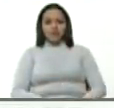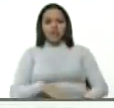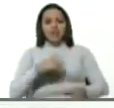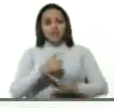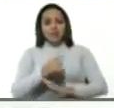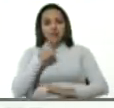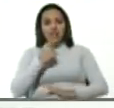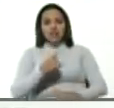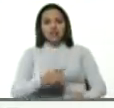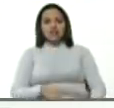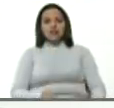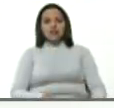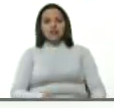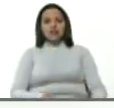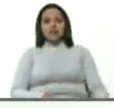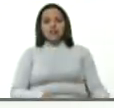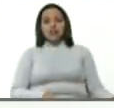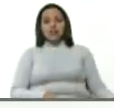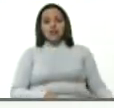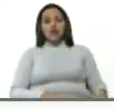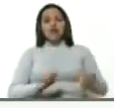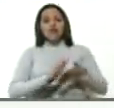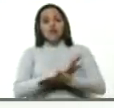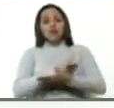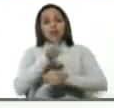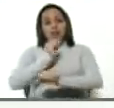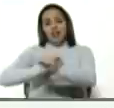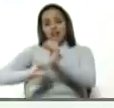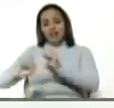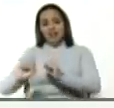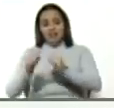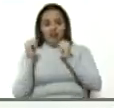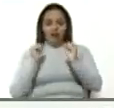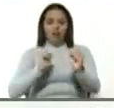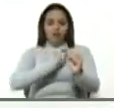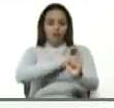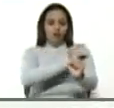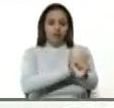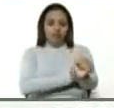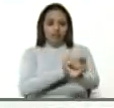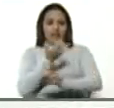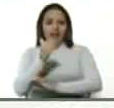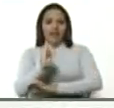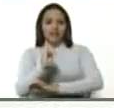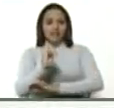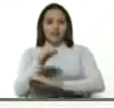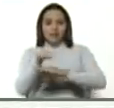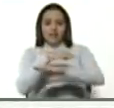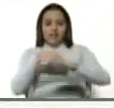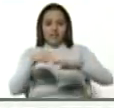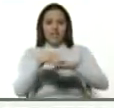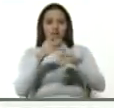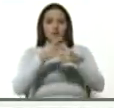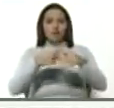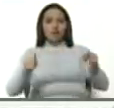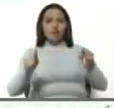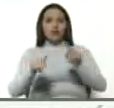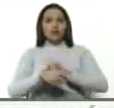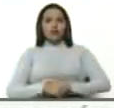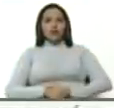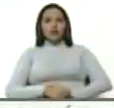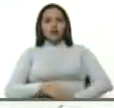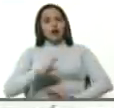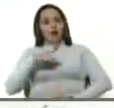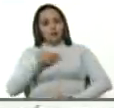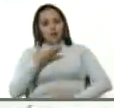delitos ambientales, la lucha férrea también que mantiene el Ministerio Público para